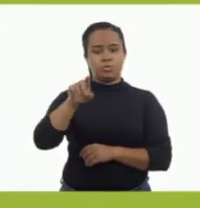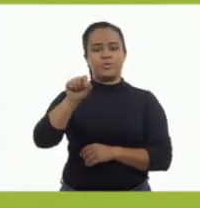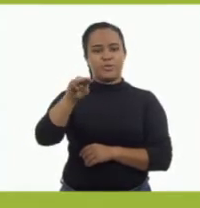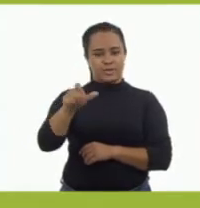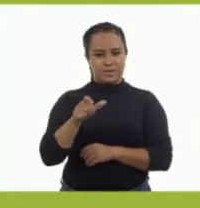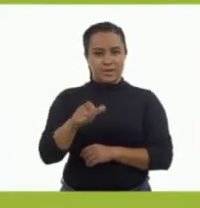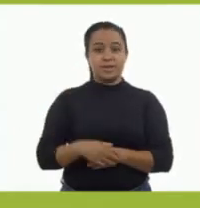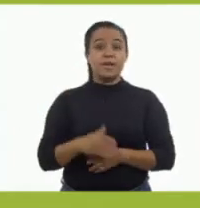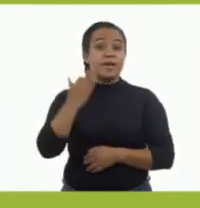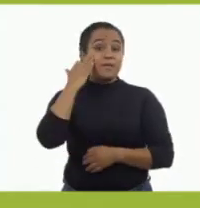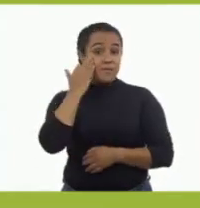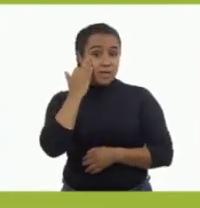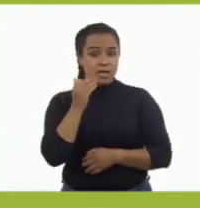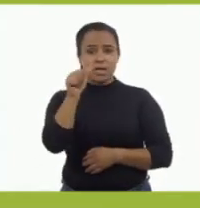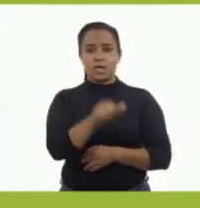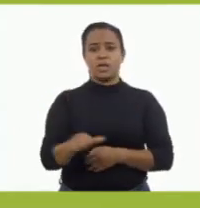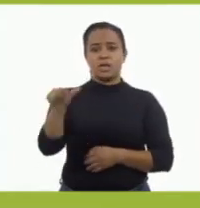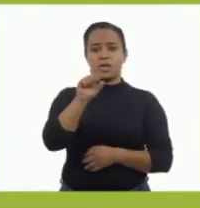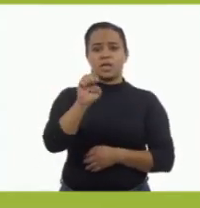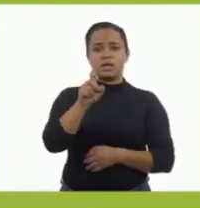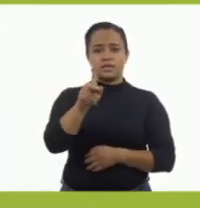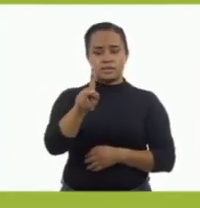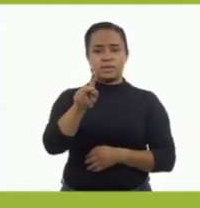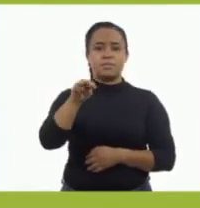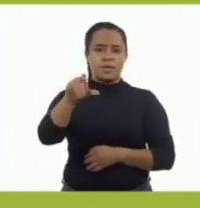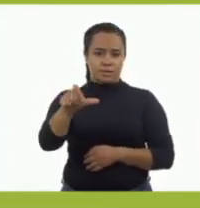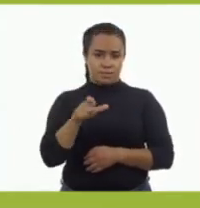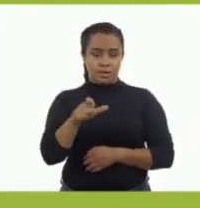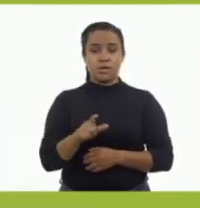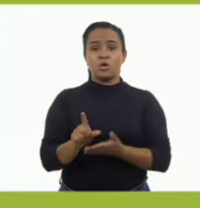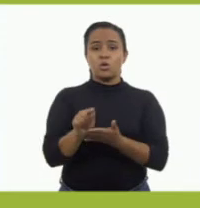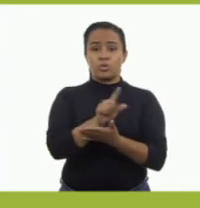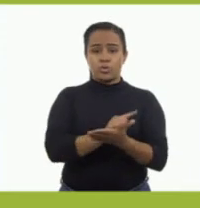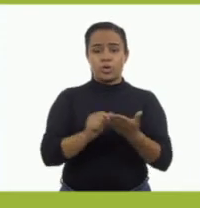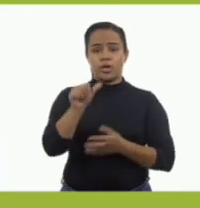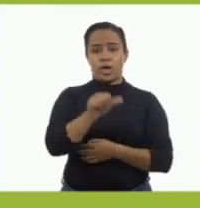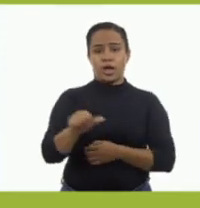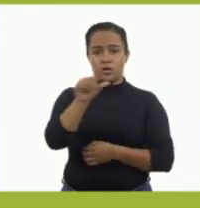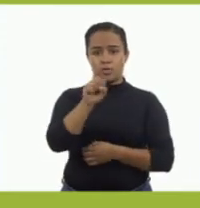buzon.escolar@nube.cep.gob.mx. Facebook @cepmx. Twitter